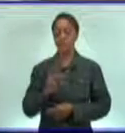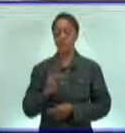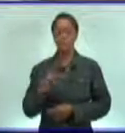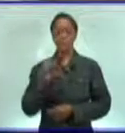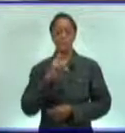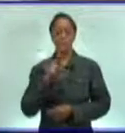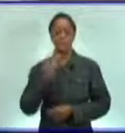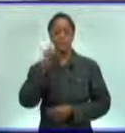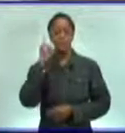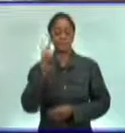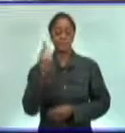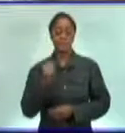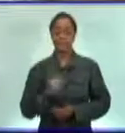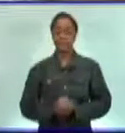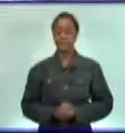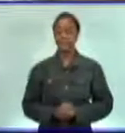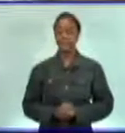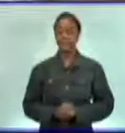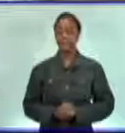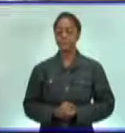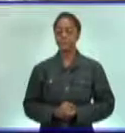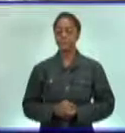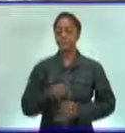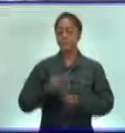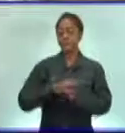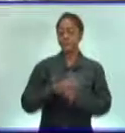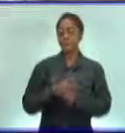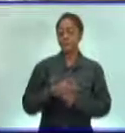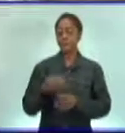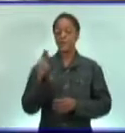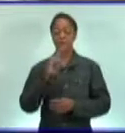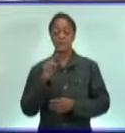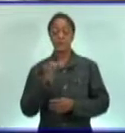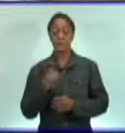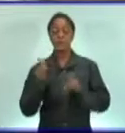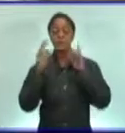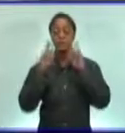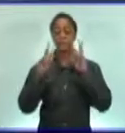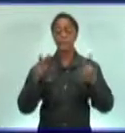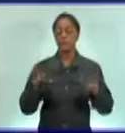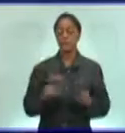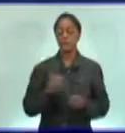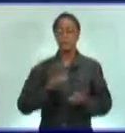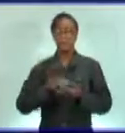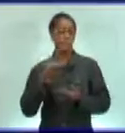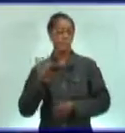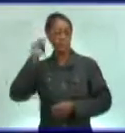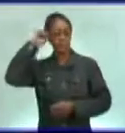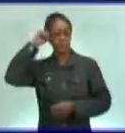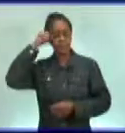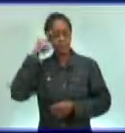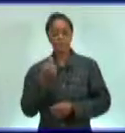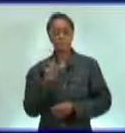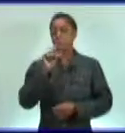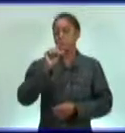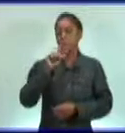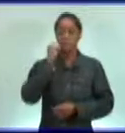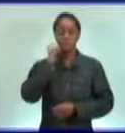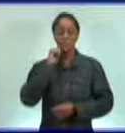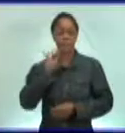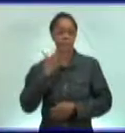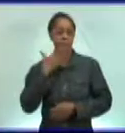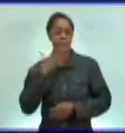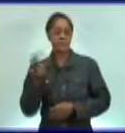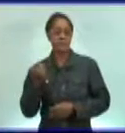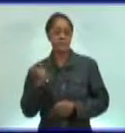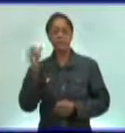ciencias naturales. Diversidad y unidad de los seres vivos, donde aprenderán un poquito más sobre los